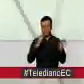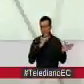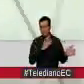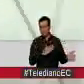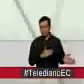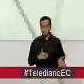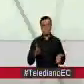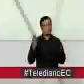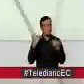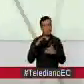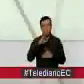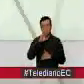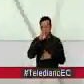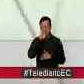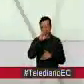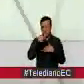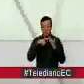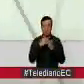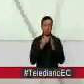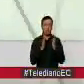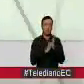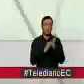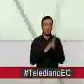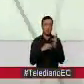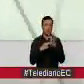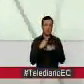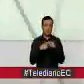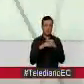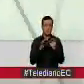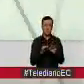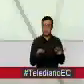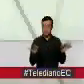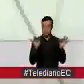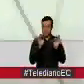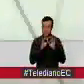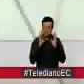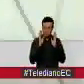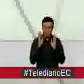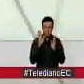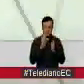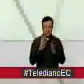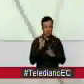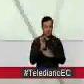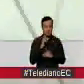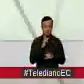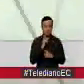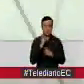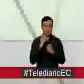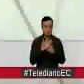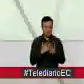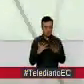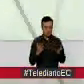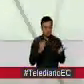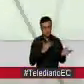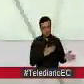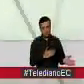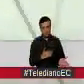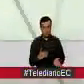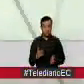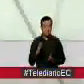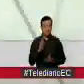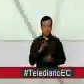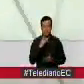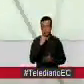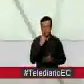como lo debemos tener con todos los socios comerciales que son importantes para el país, y buscar como punto ya que le